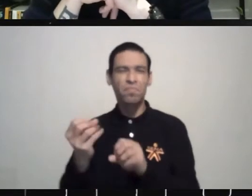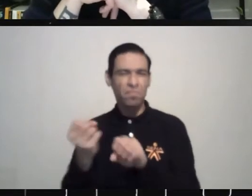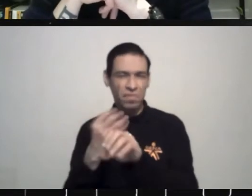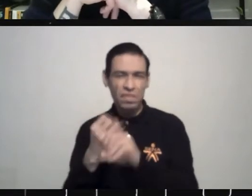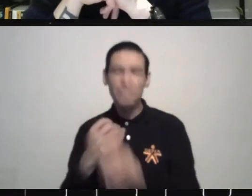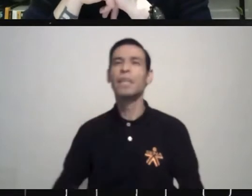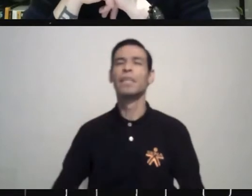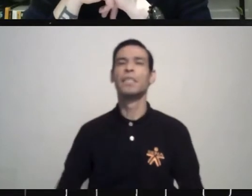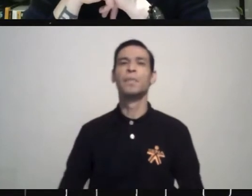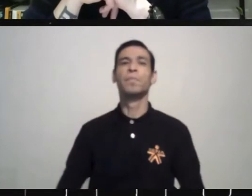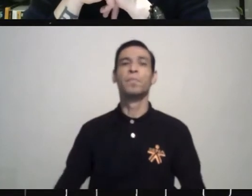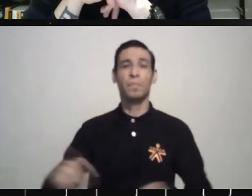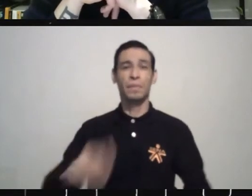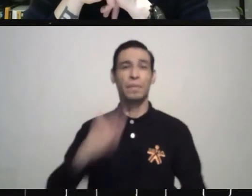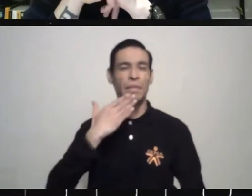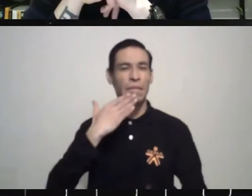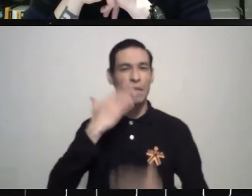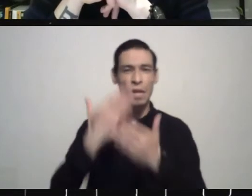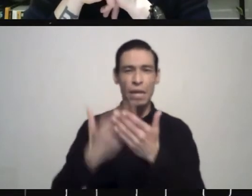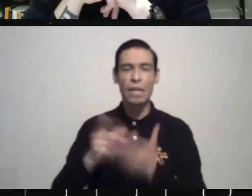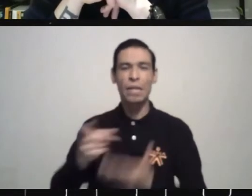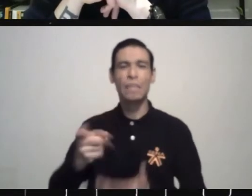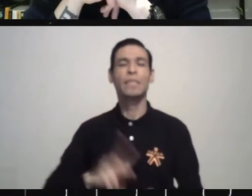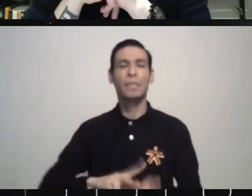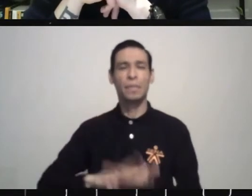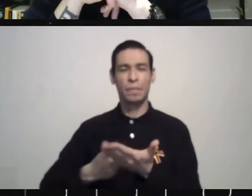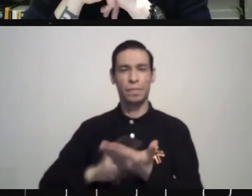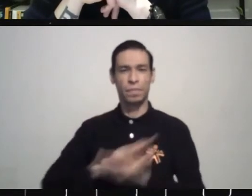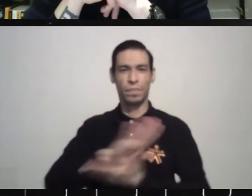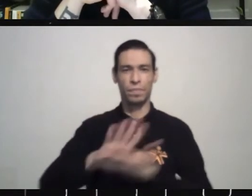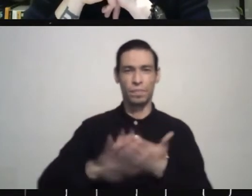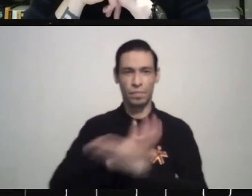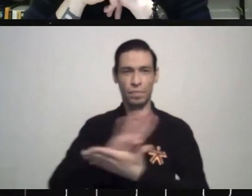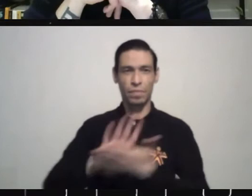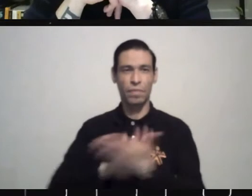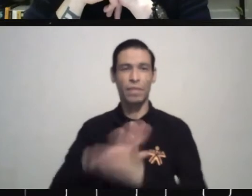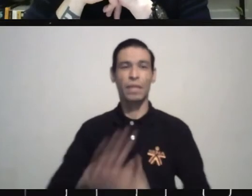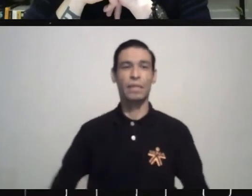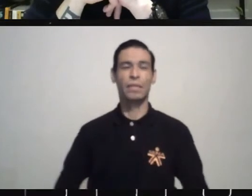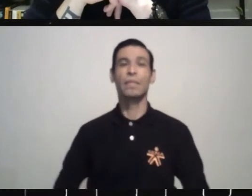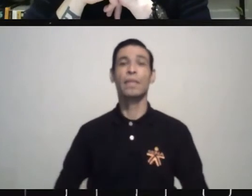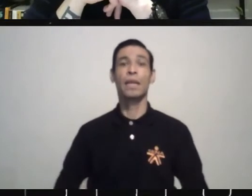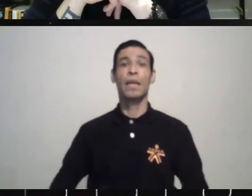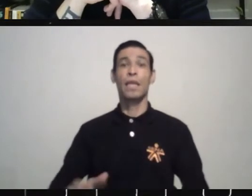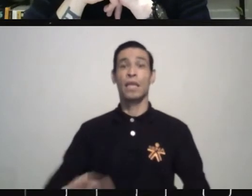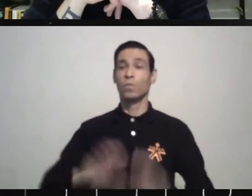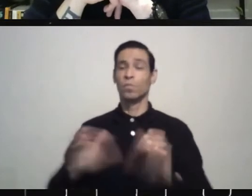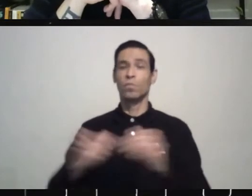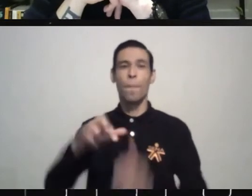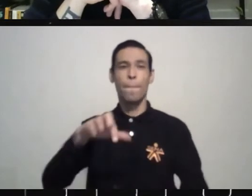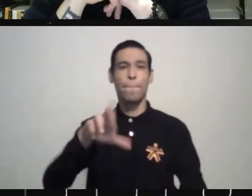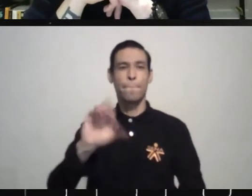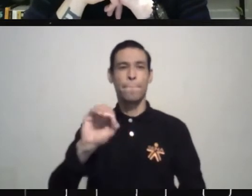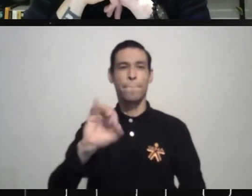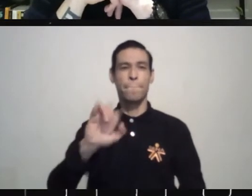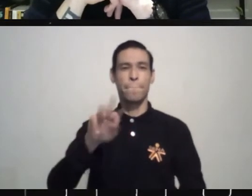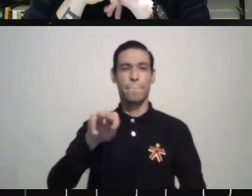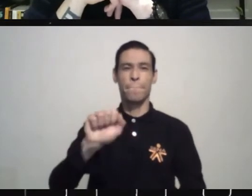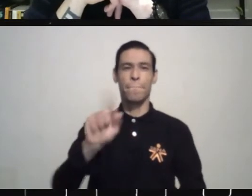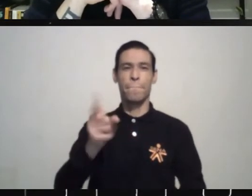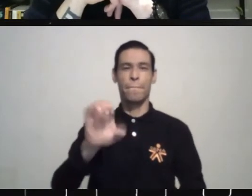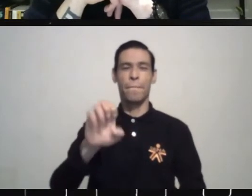También un agradecimiento muy especial a David Calero, nuestro intérprete de lenguaje de señas, a Proimágenes, por supuesto, y al SENA,